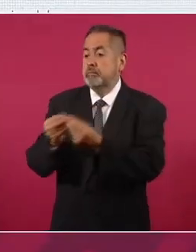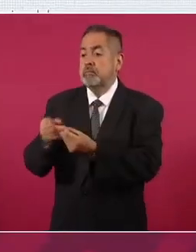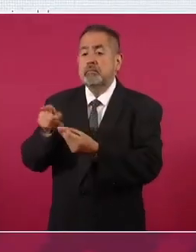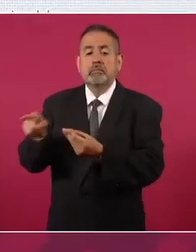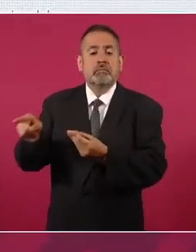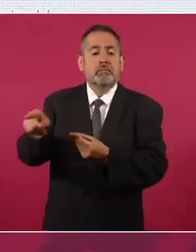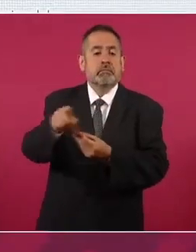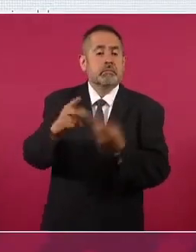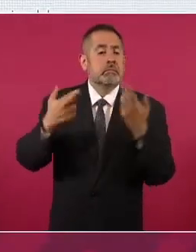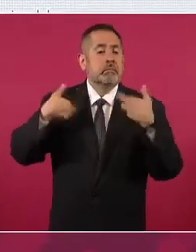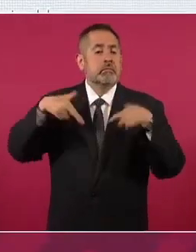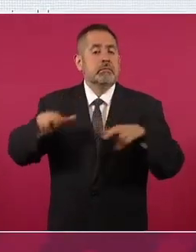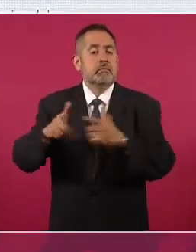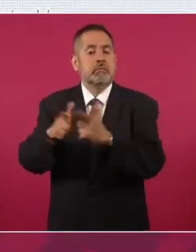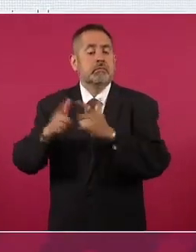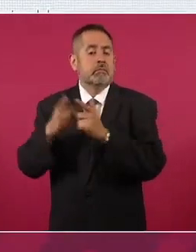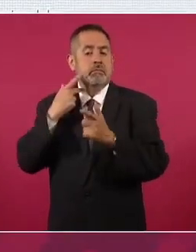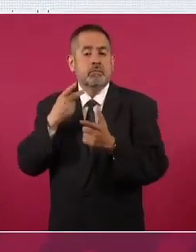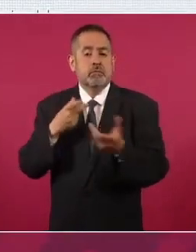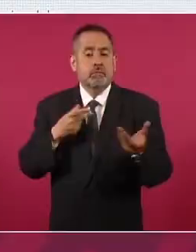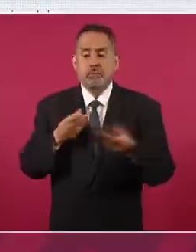la guardaron.